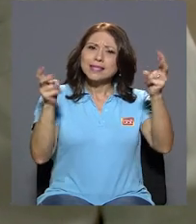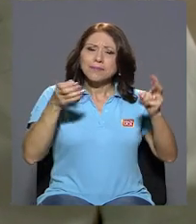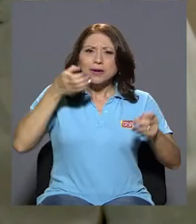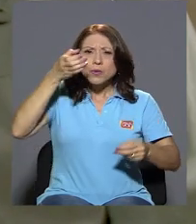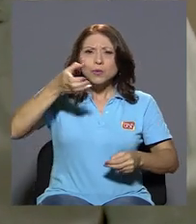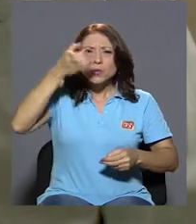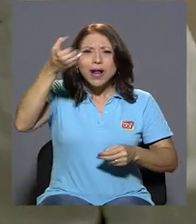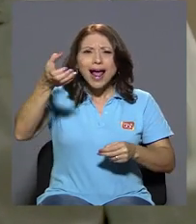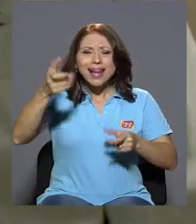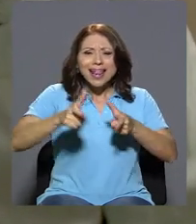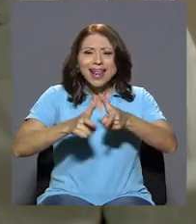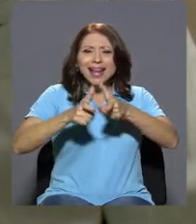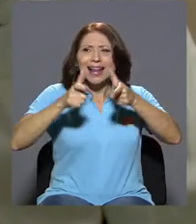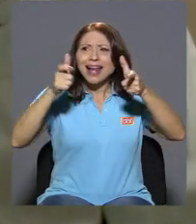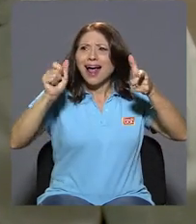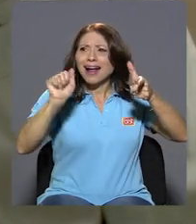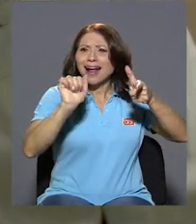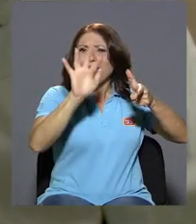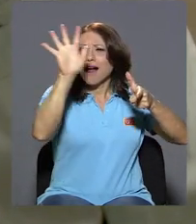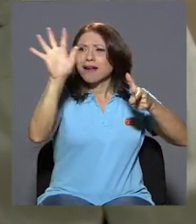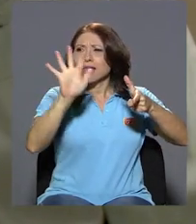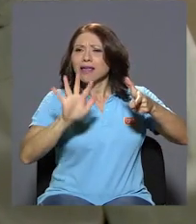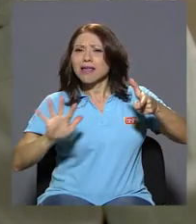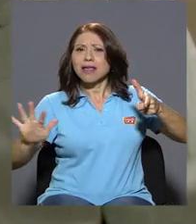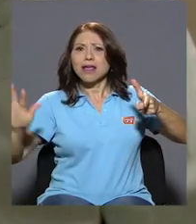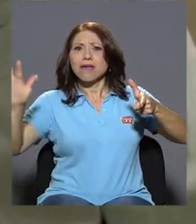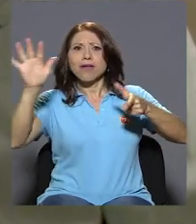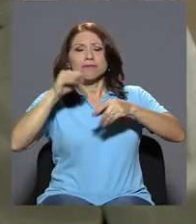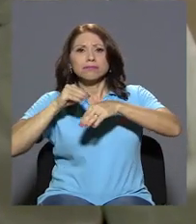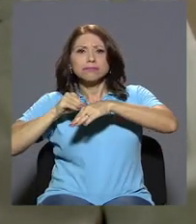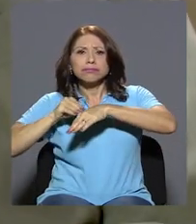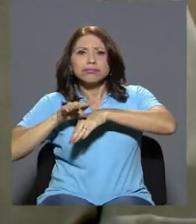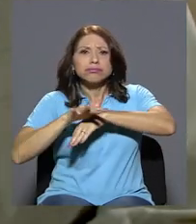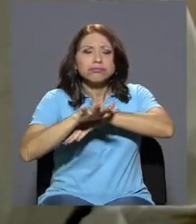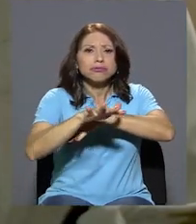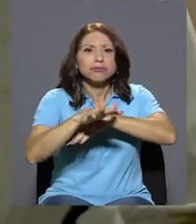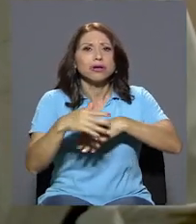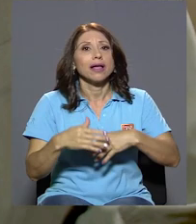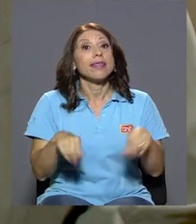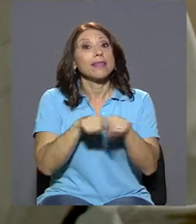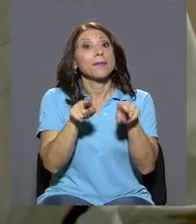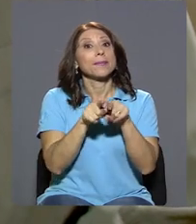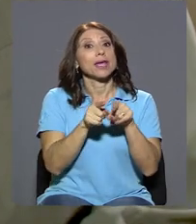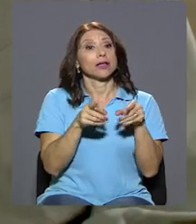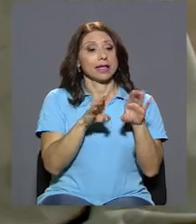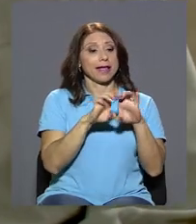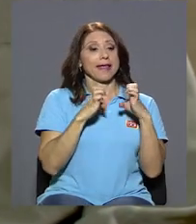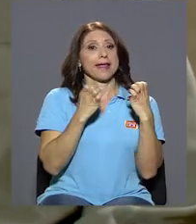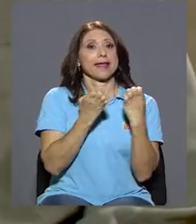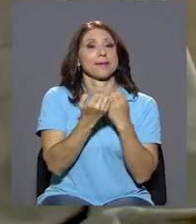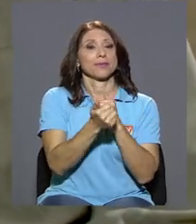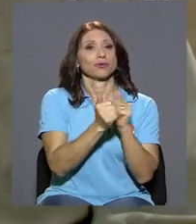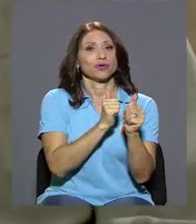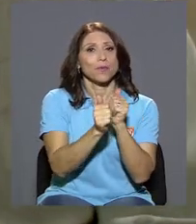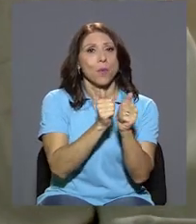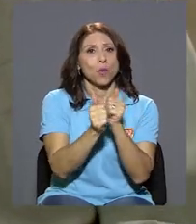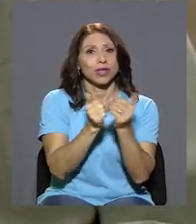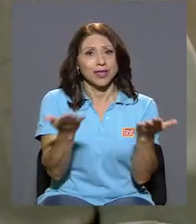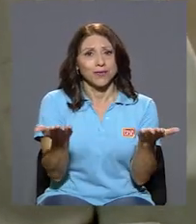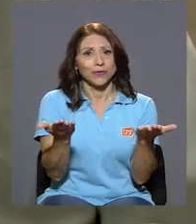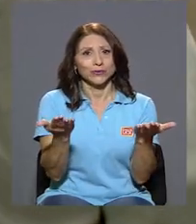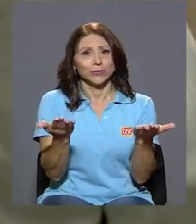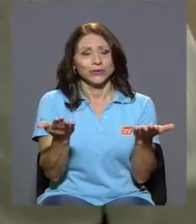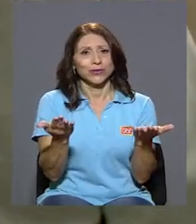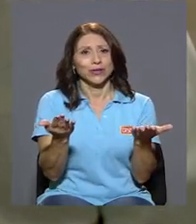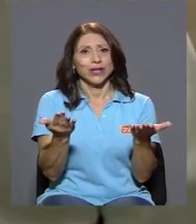cultural del gran caribe era muy muy muy pronunciado las ligas deportivas me daban el grupo